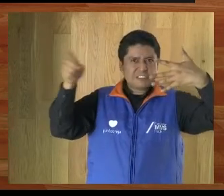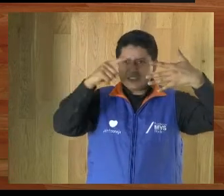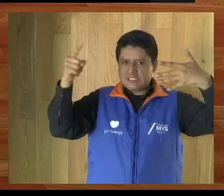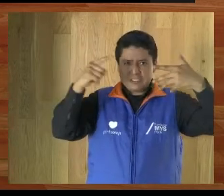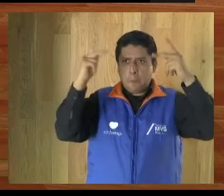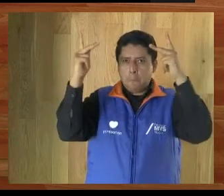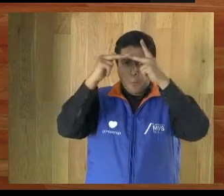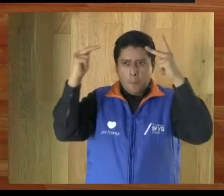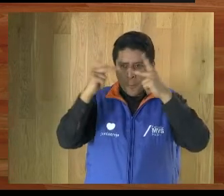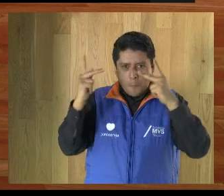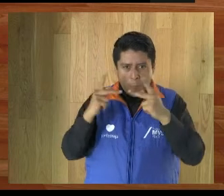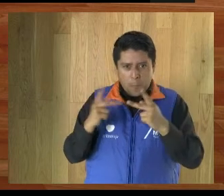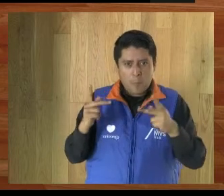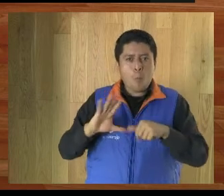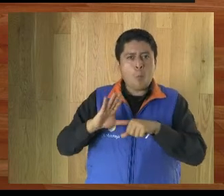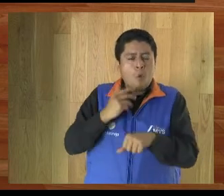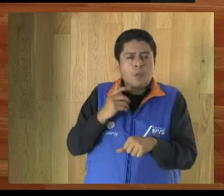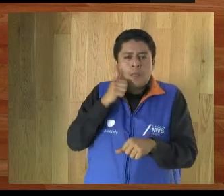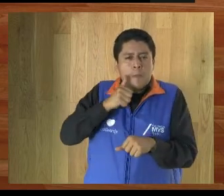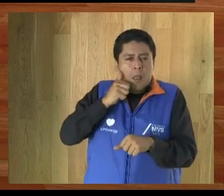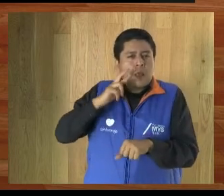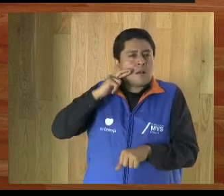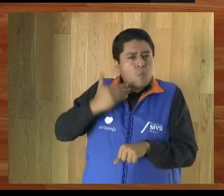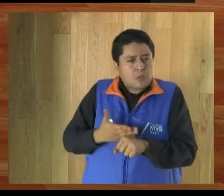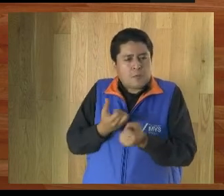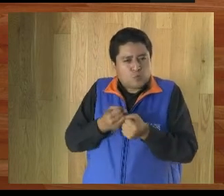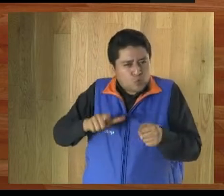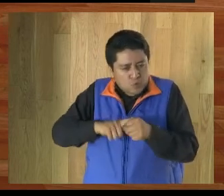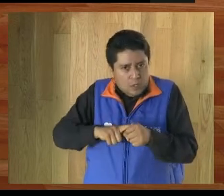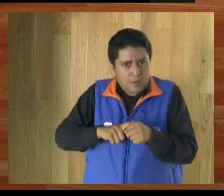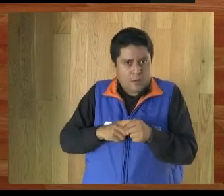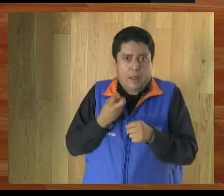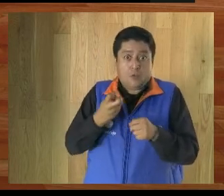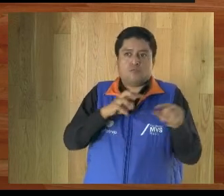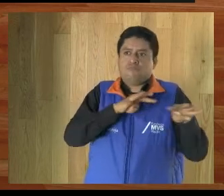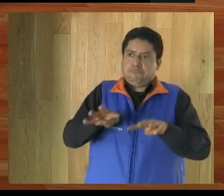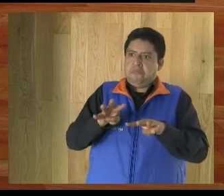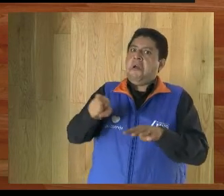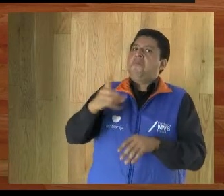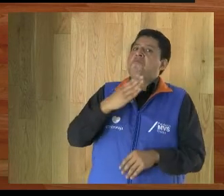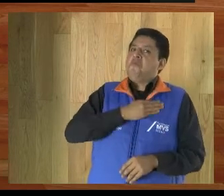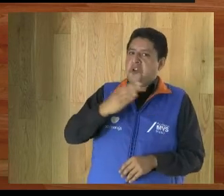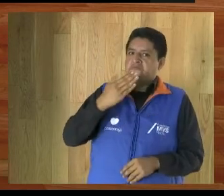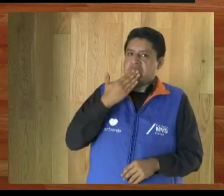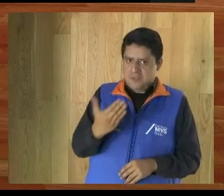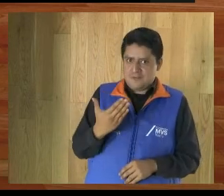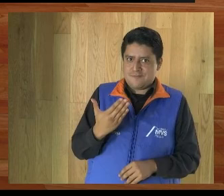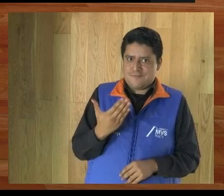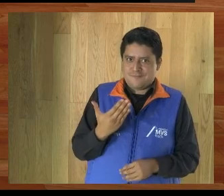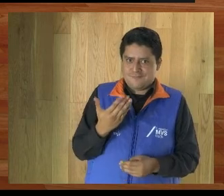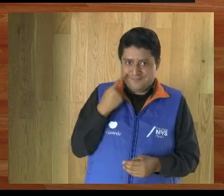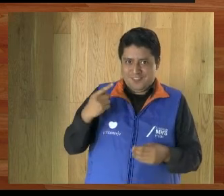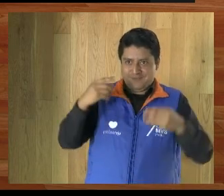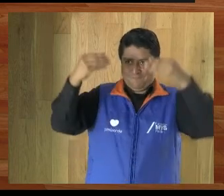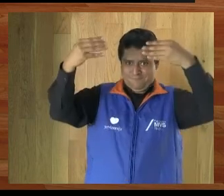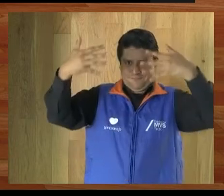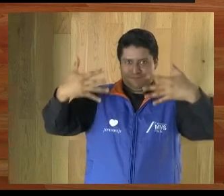social suelen estar en los primeros rankings de las compañías más reputadas. Porque hoy en